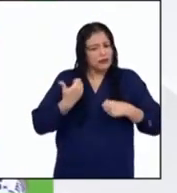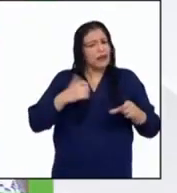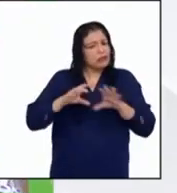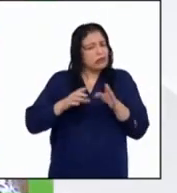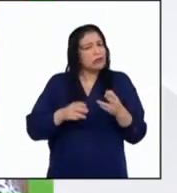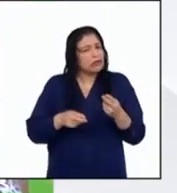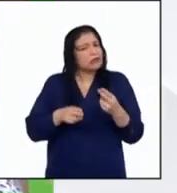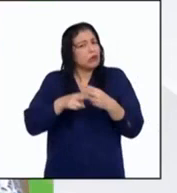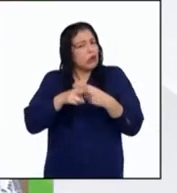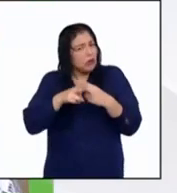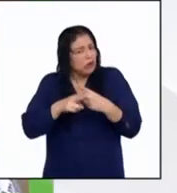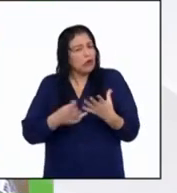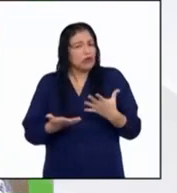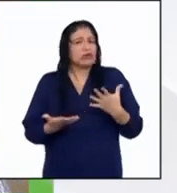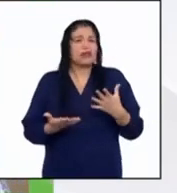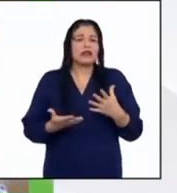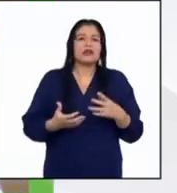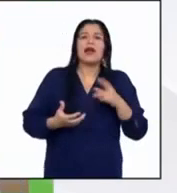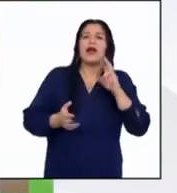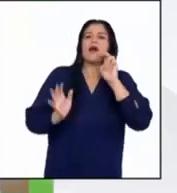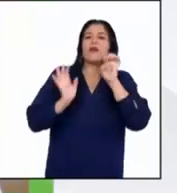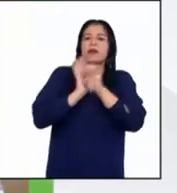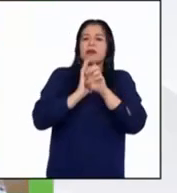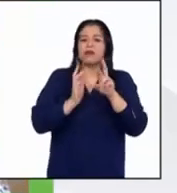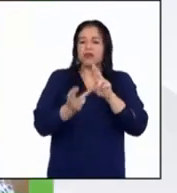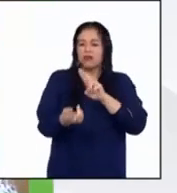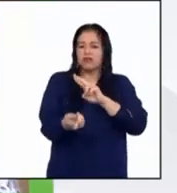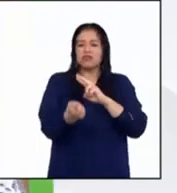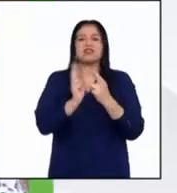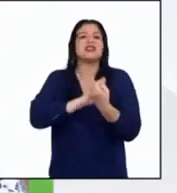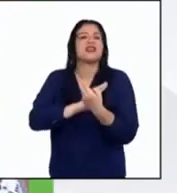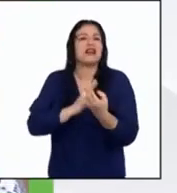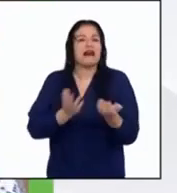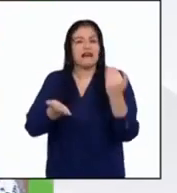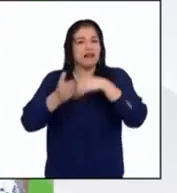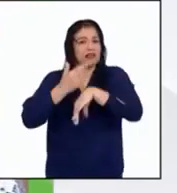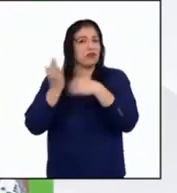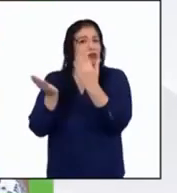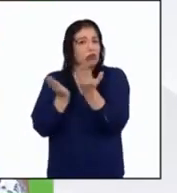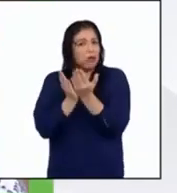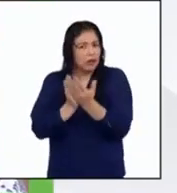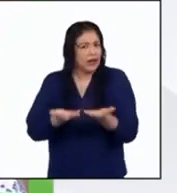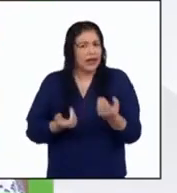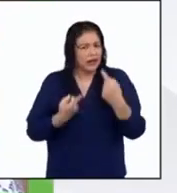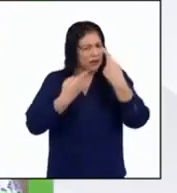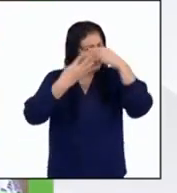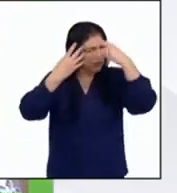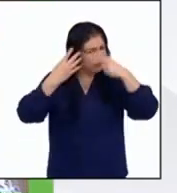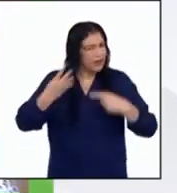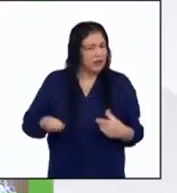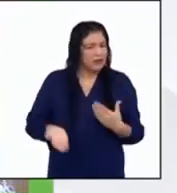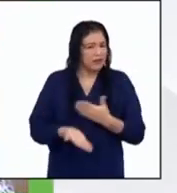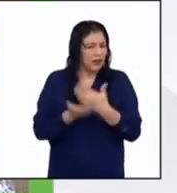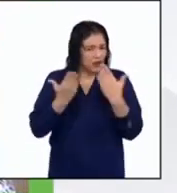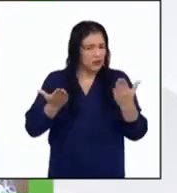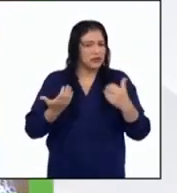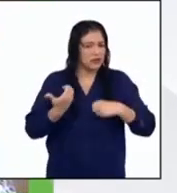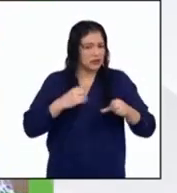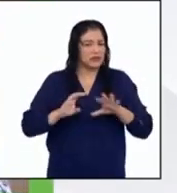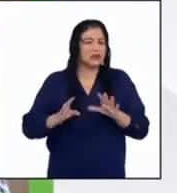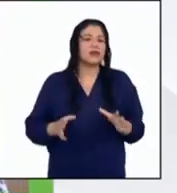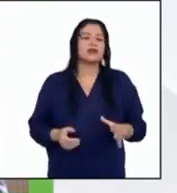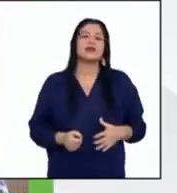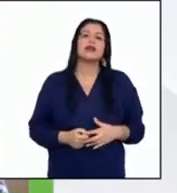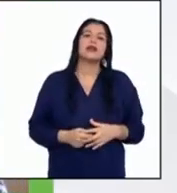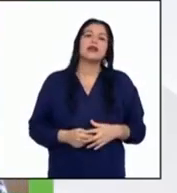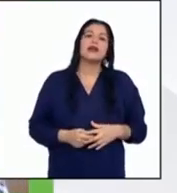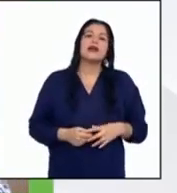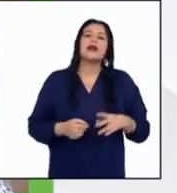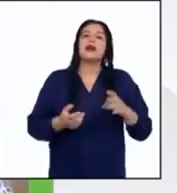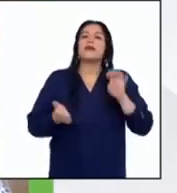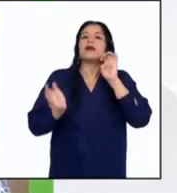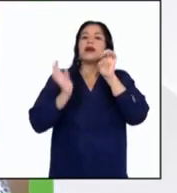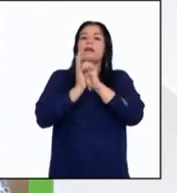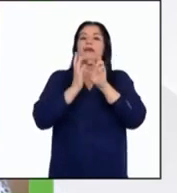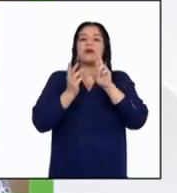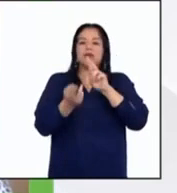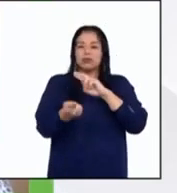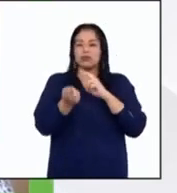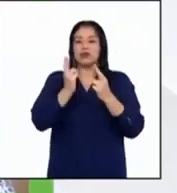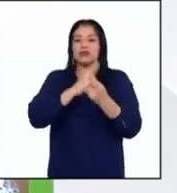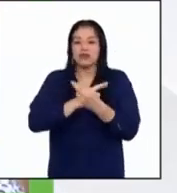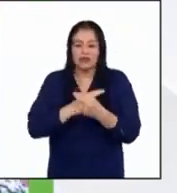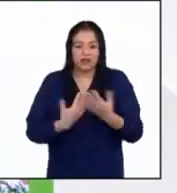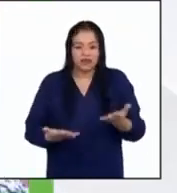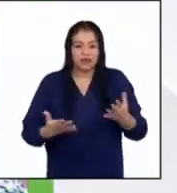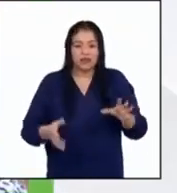pequeñas de reciclaje dentro de la escuela o dentro de nuestro hogar. Pueden ser acciones de reciclaje de residuos